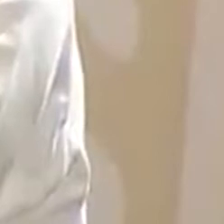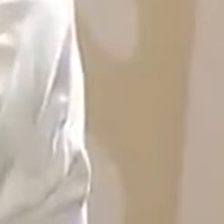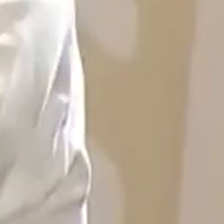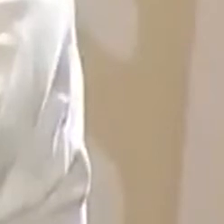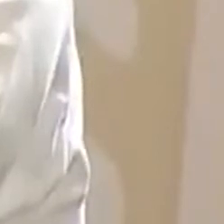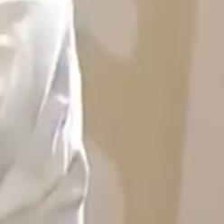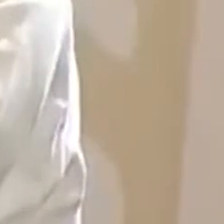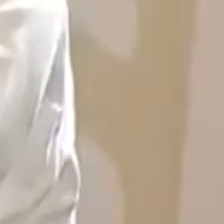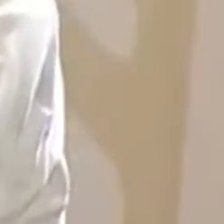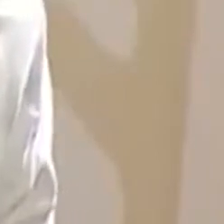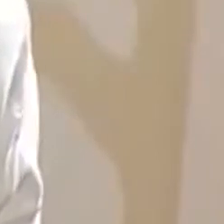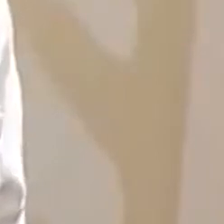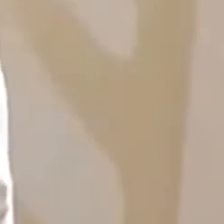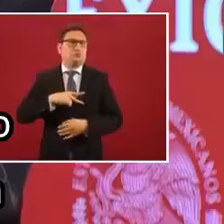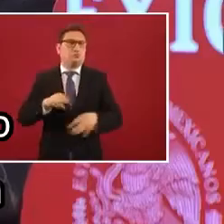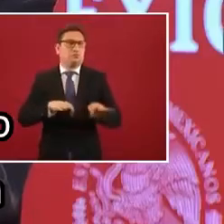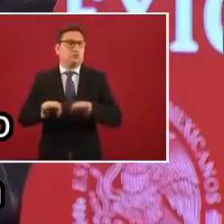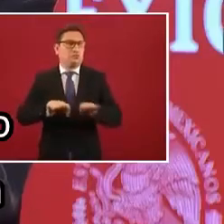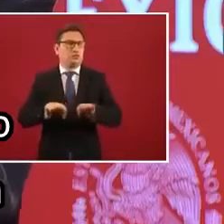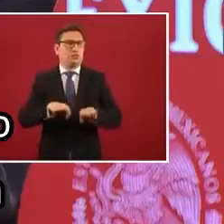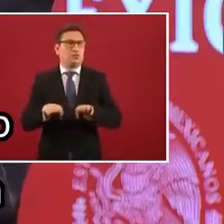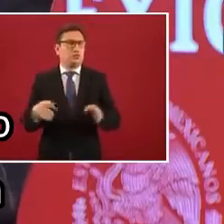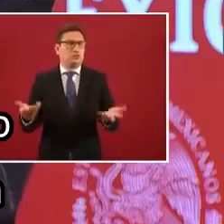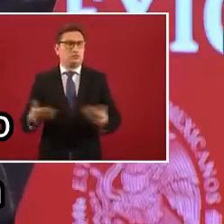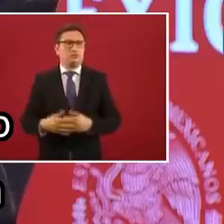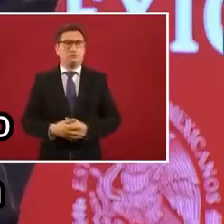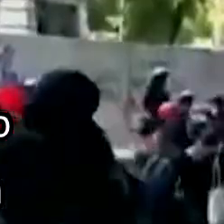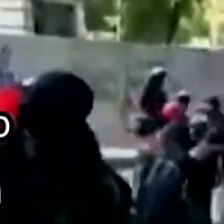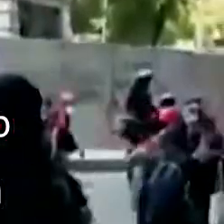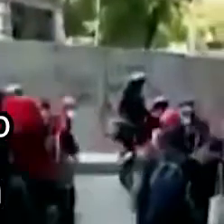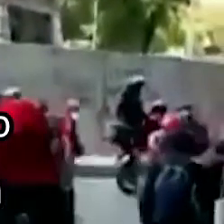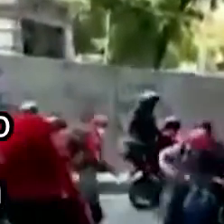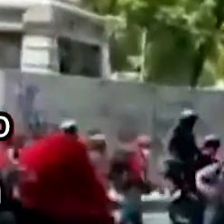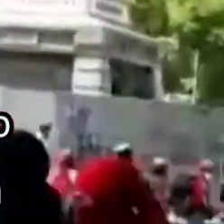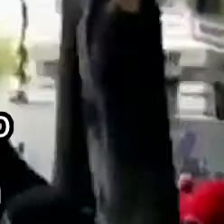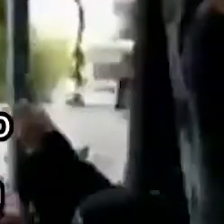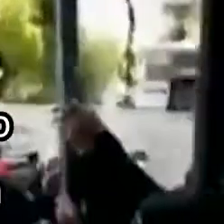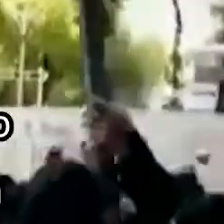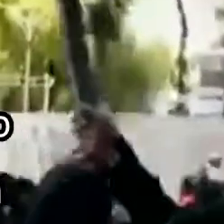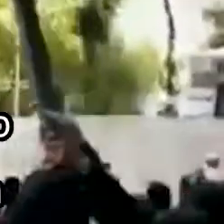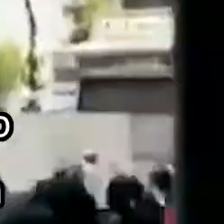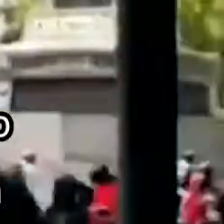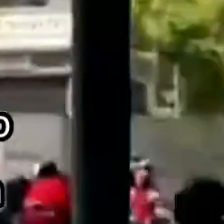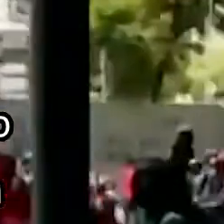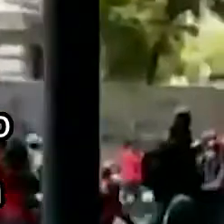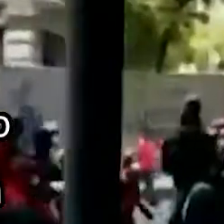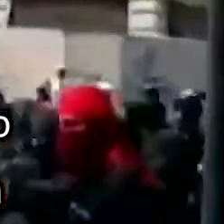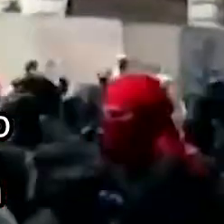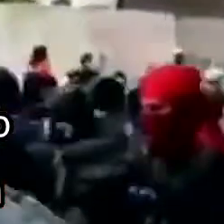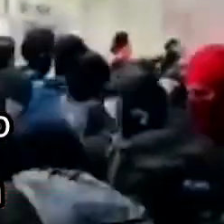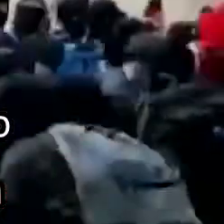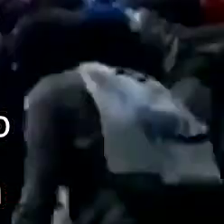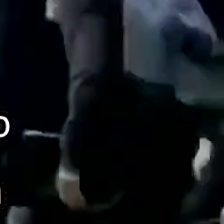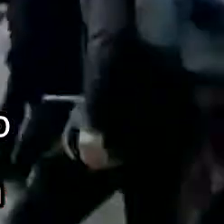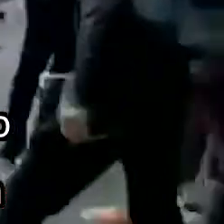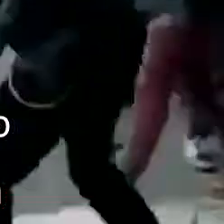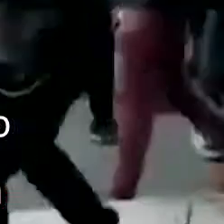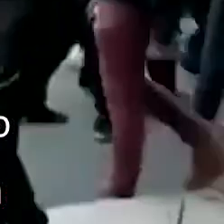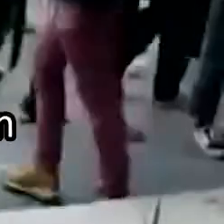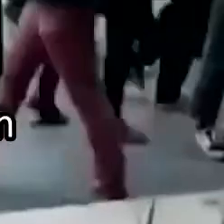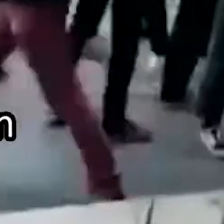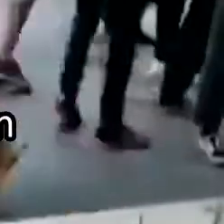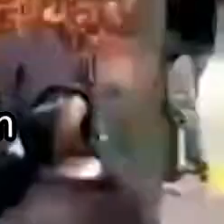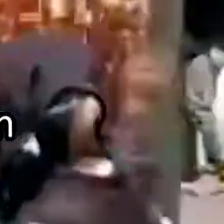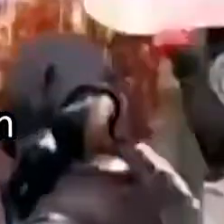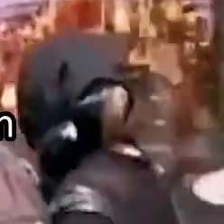En la mañanera, desde Palacio Nacional, el presidente lamentó los hechos y la actitud durante la reciente protesta. Dijo que solo buscan la